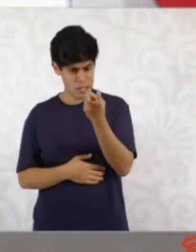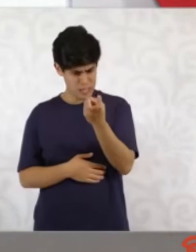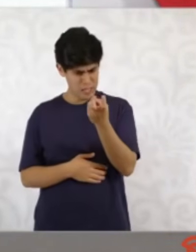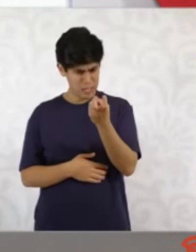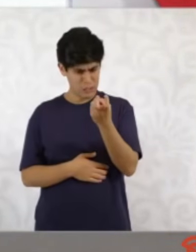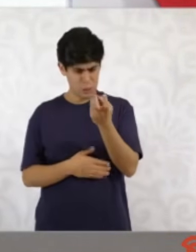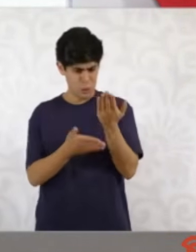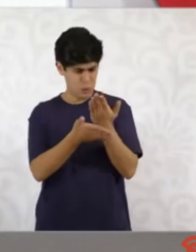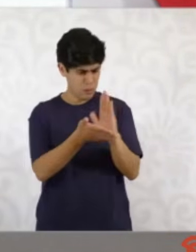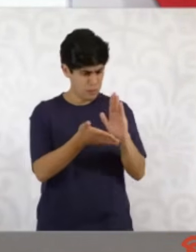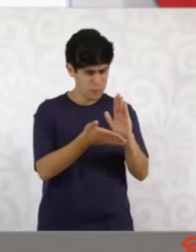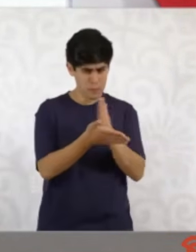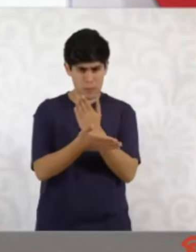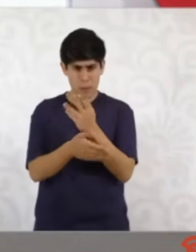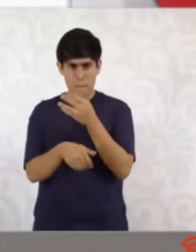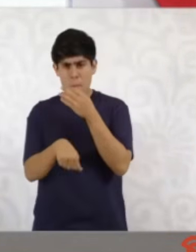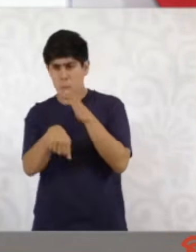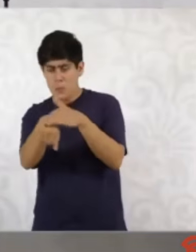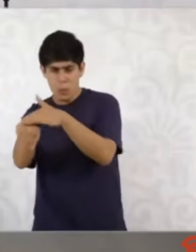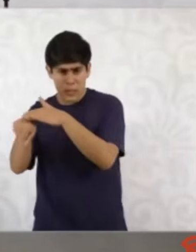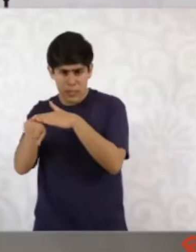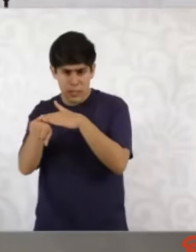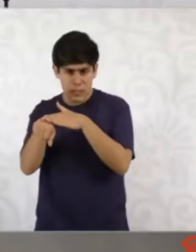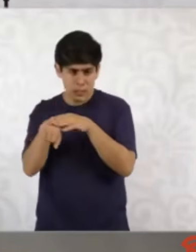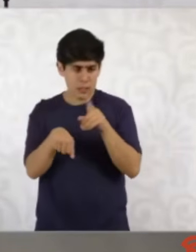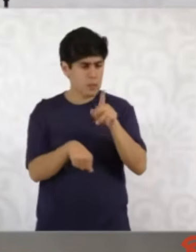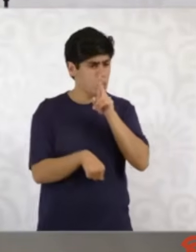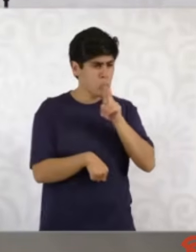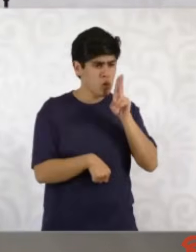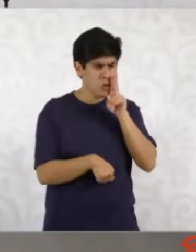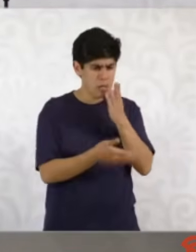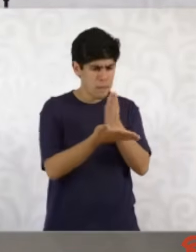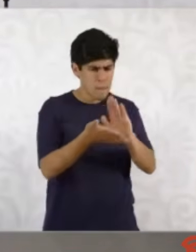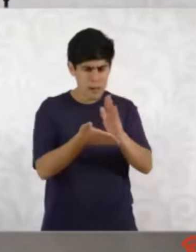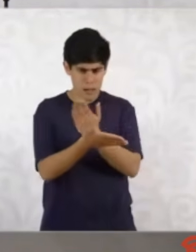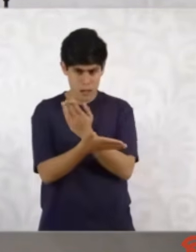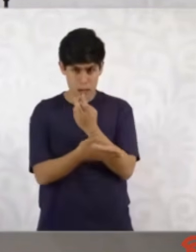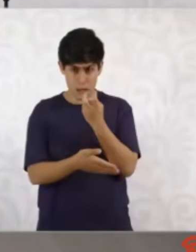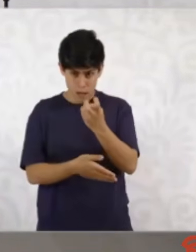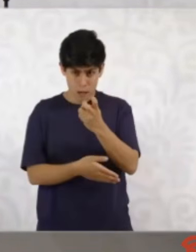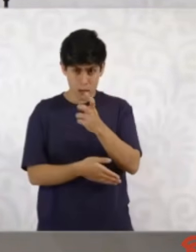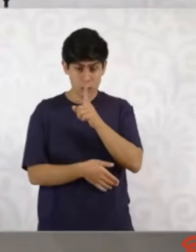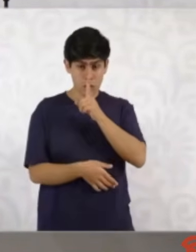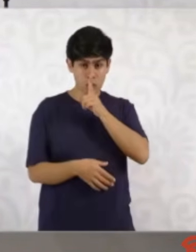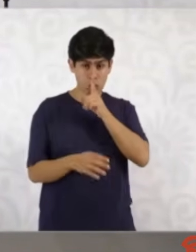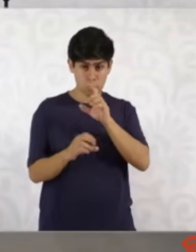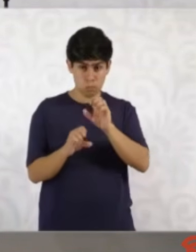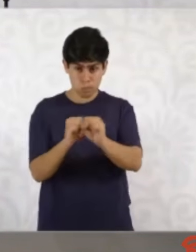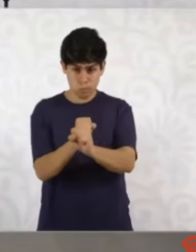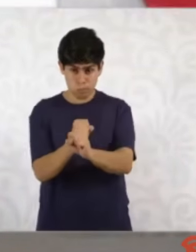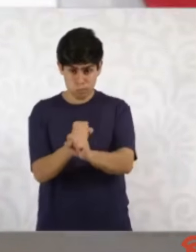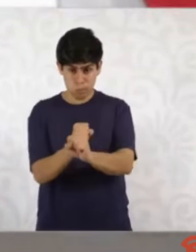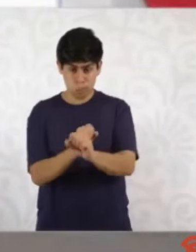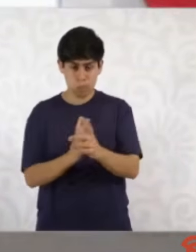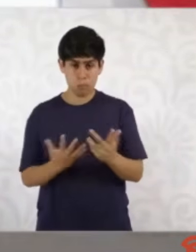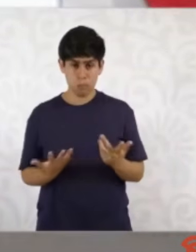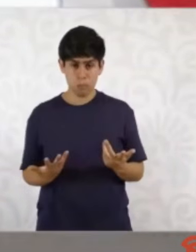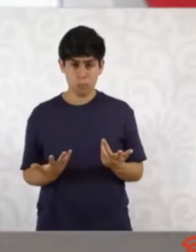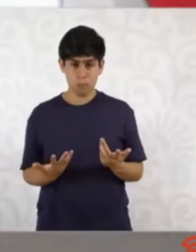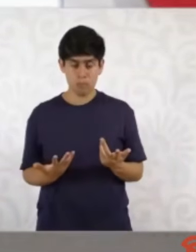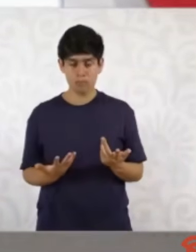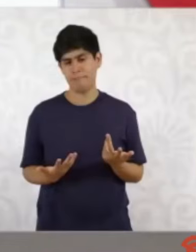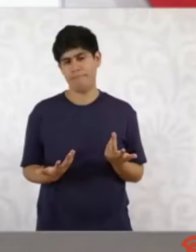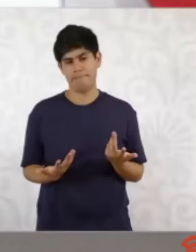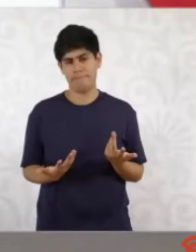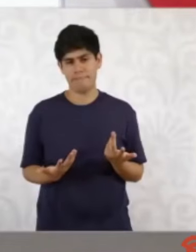distingan entre lo que es publicidad y lo que es una noticia o lo que es un contenido para no engañar a la gente? ¿A